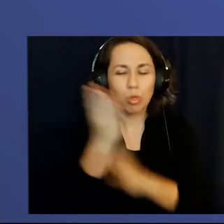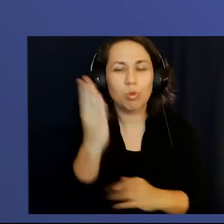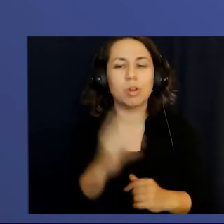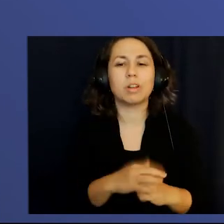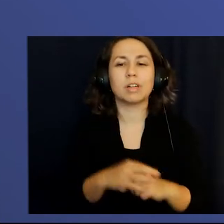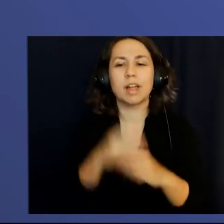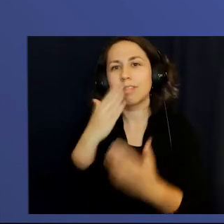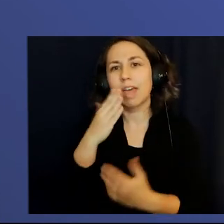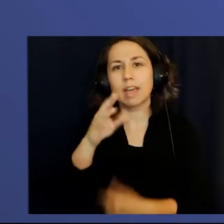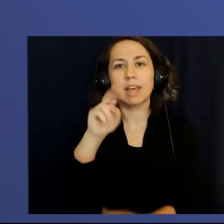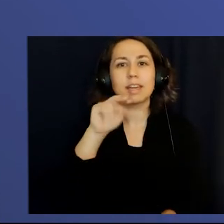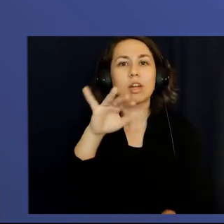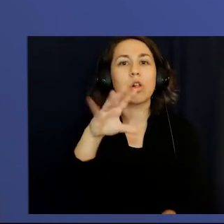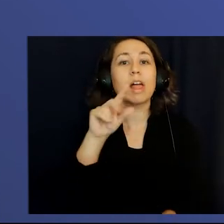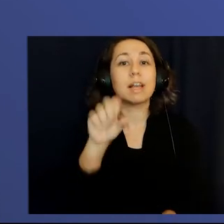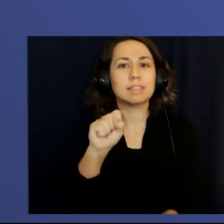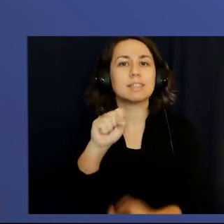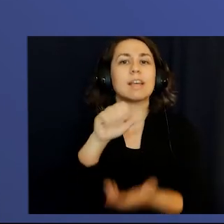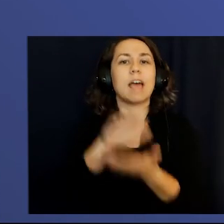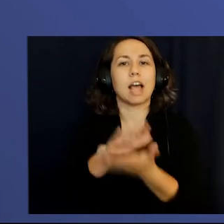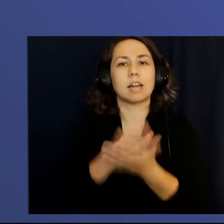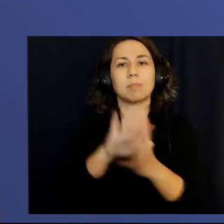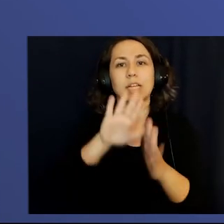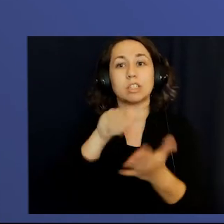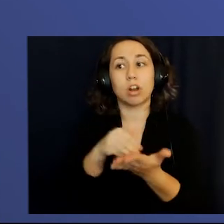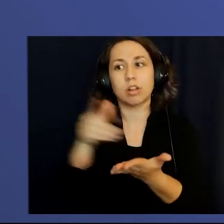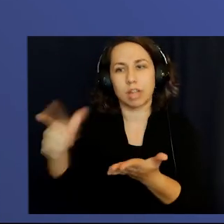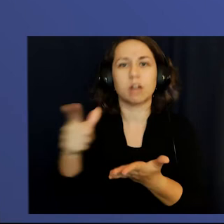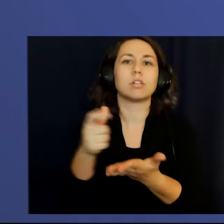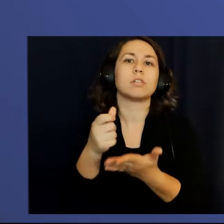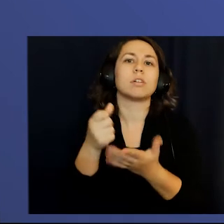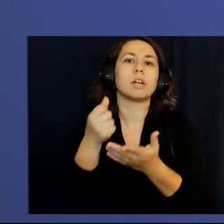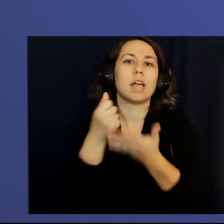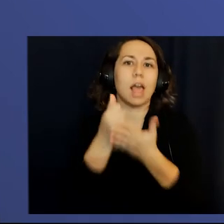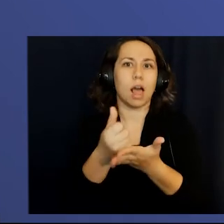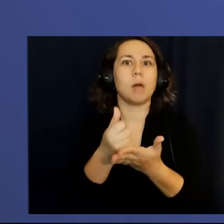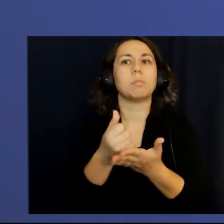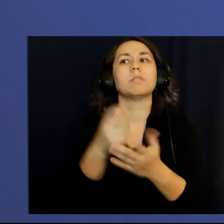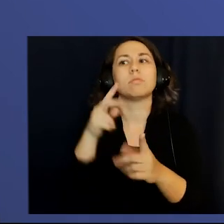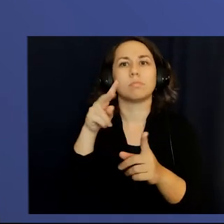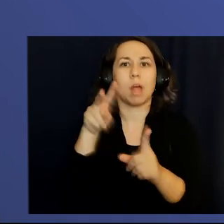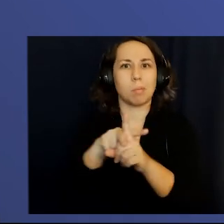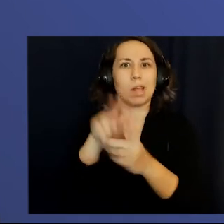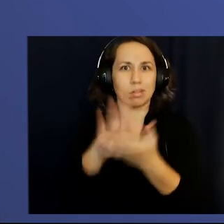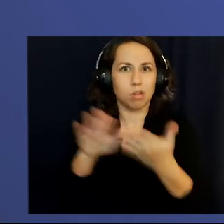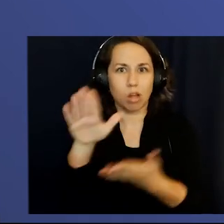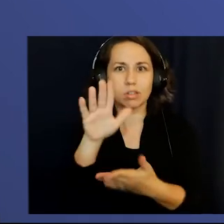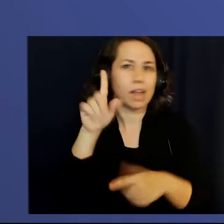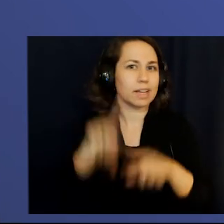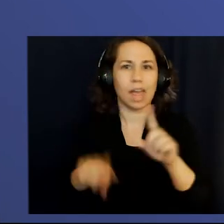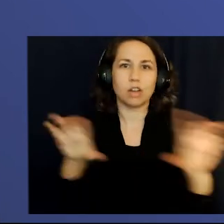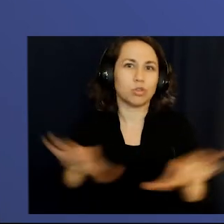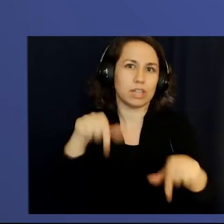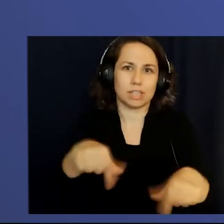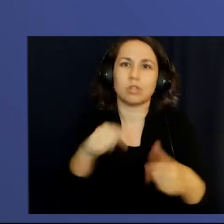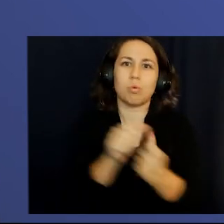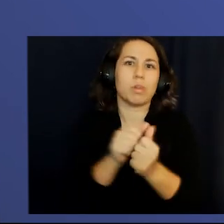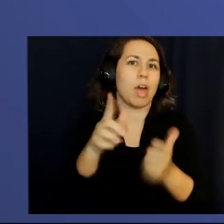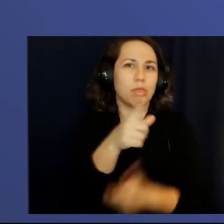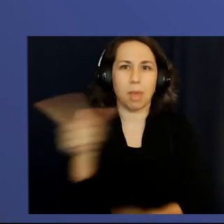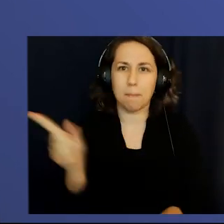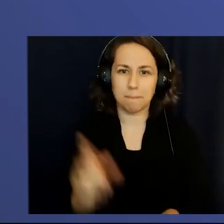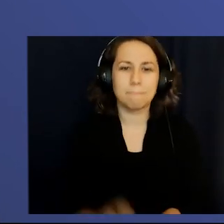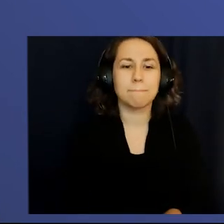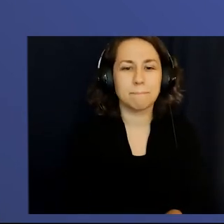gracias al Centro Académico Nicolás por su ayuda y apoyo en el proceso de solicitud universitaria. No podría haber hecho nada de esto